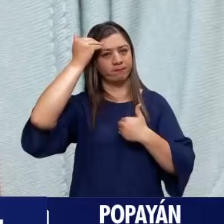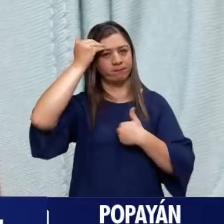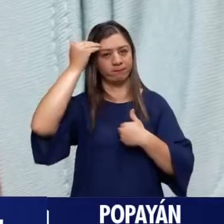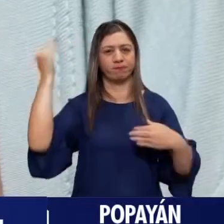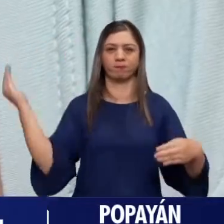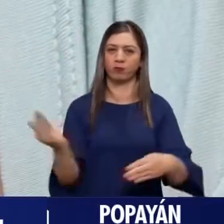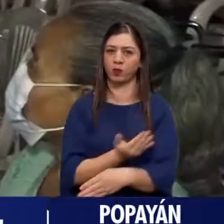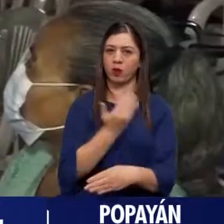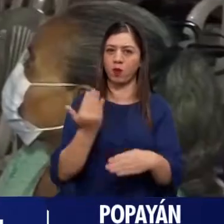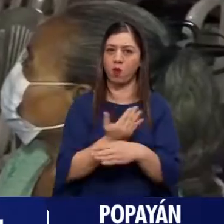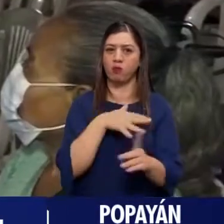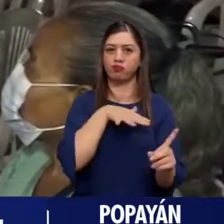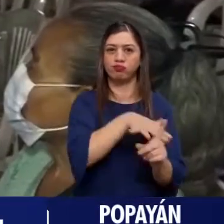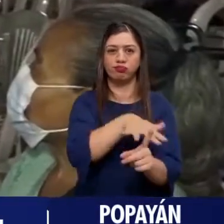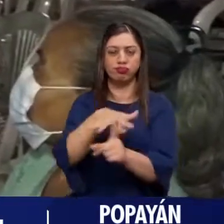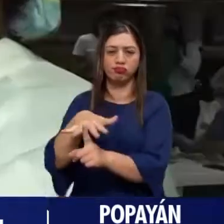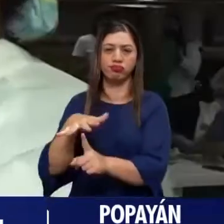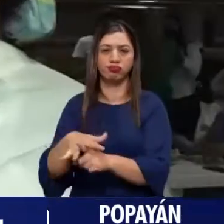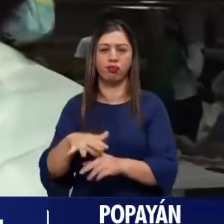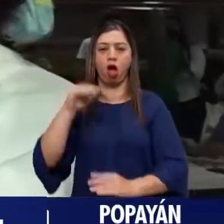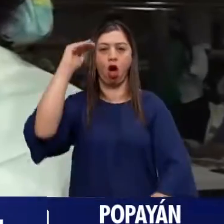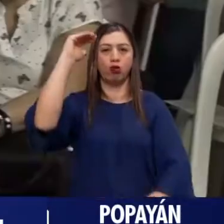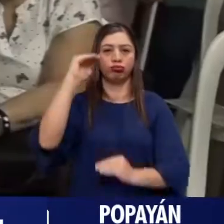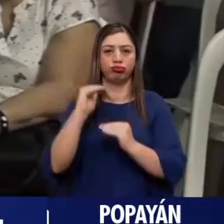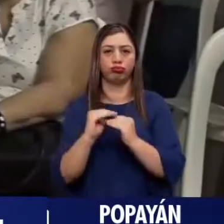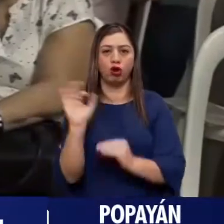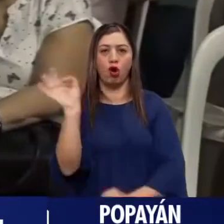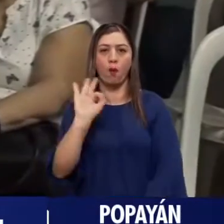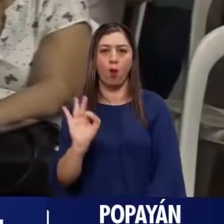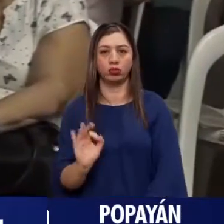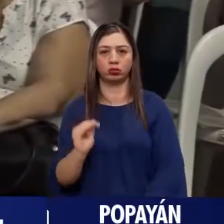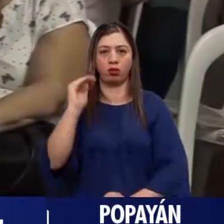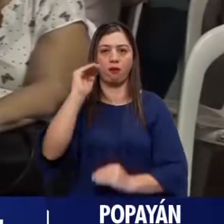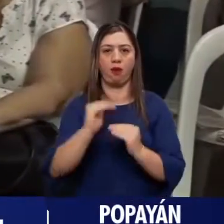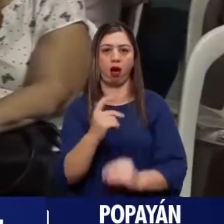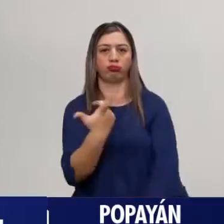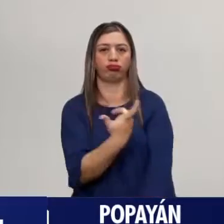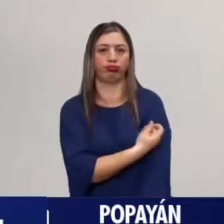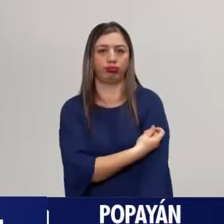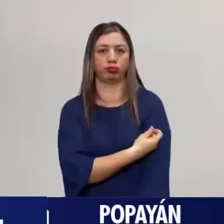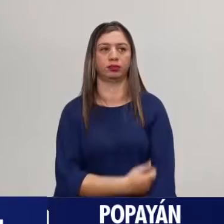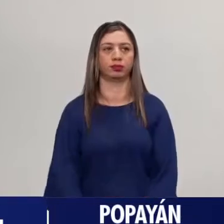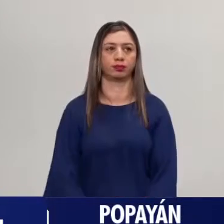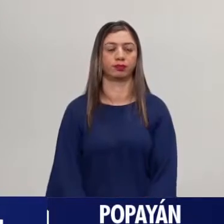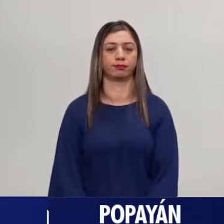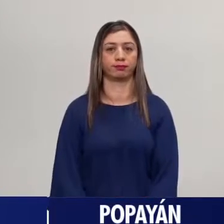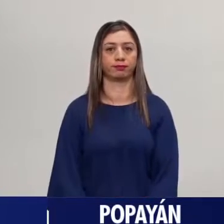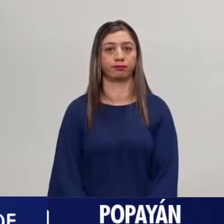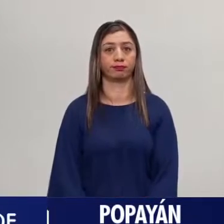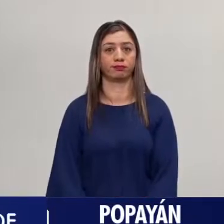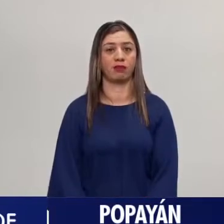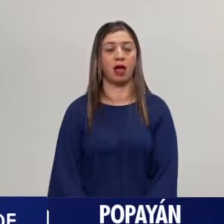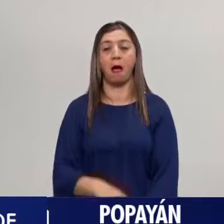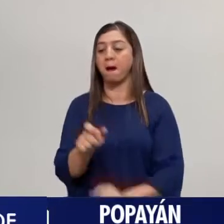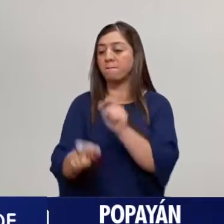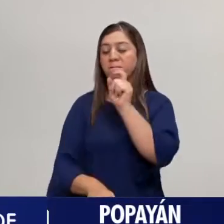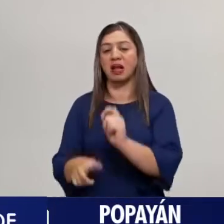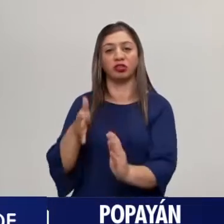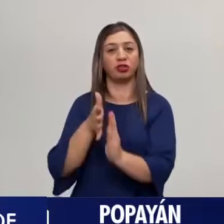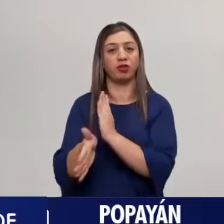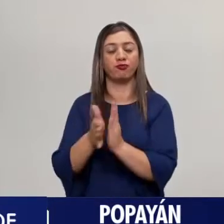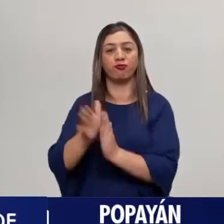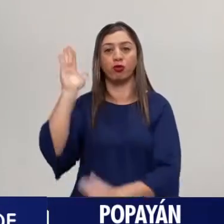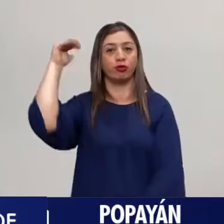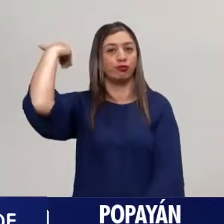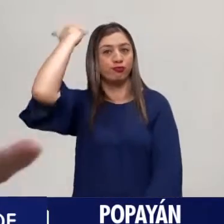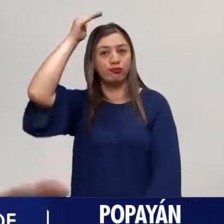principales factores que influyeron en el bajo porcentaje de inmunización. Pienso que tiene que ver mucho con la desinformación que está recibiendo nuestra